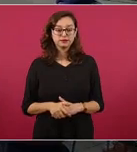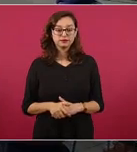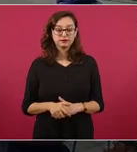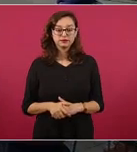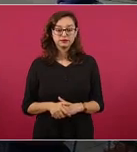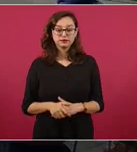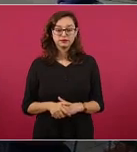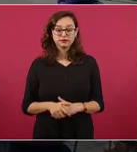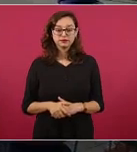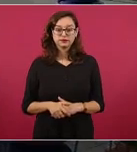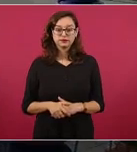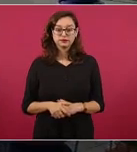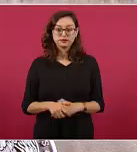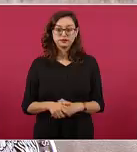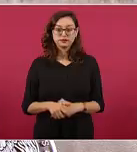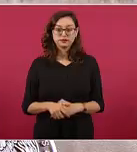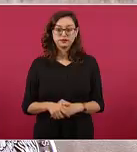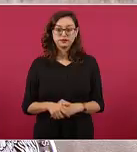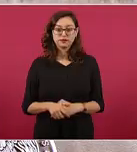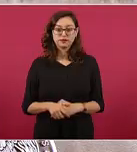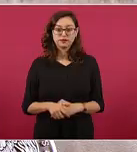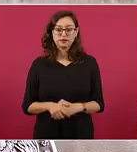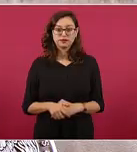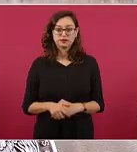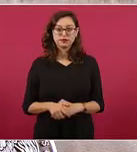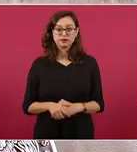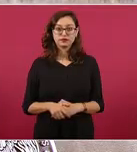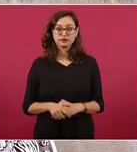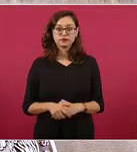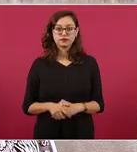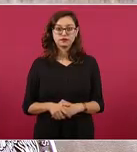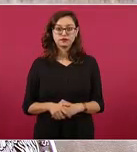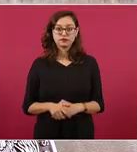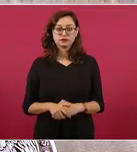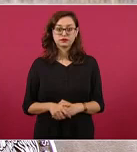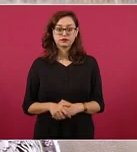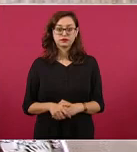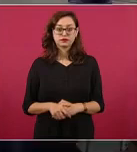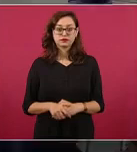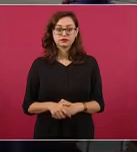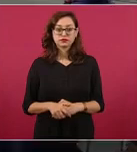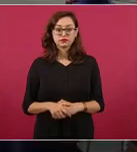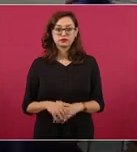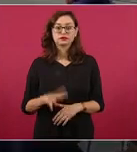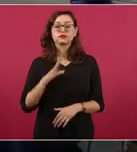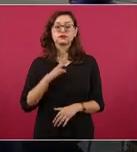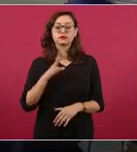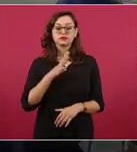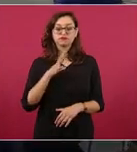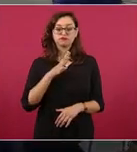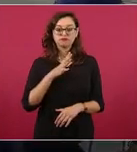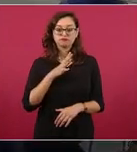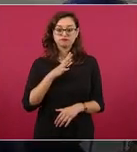Y hay un mensaje que pega las dos cosas